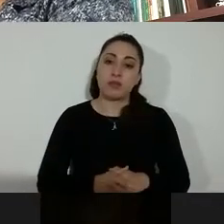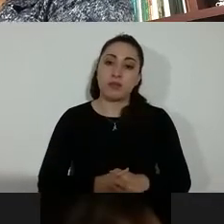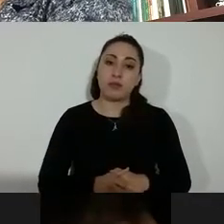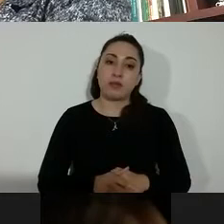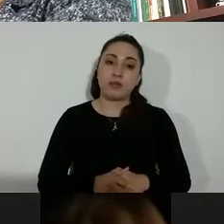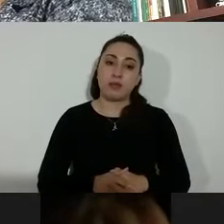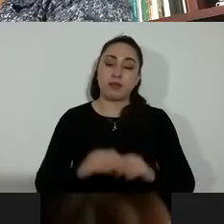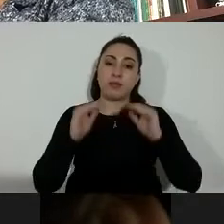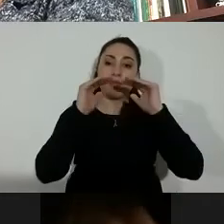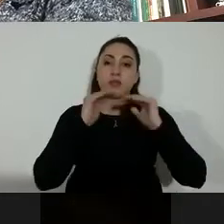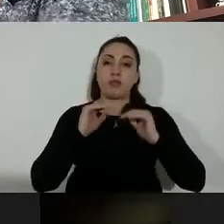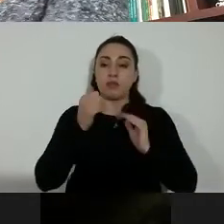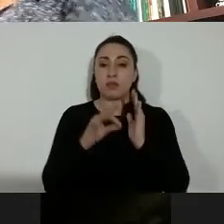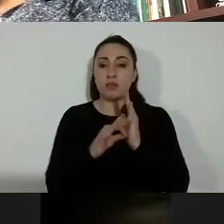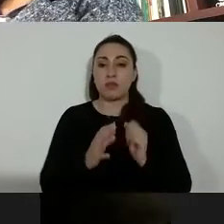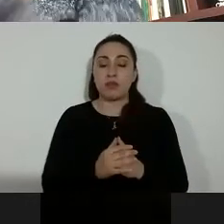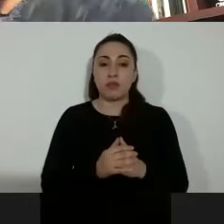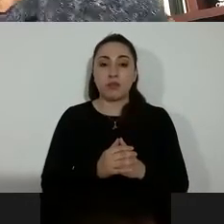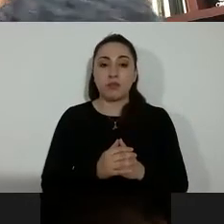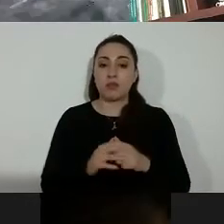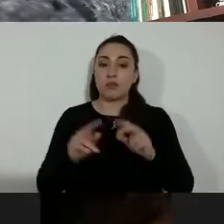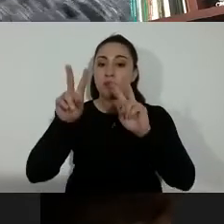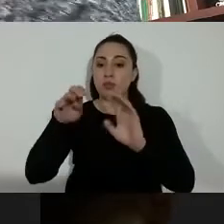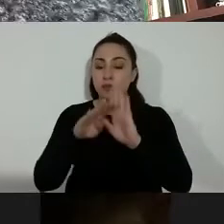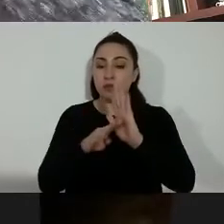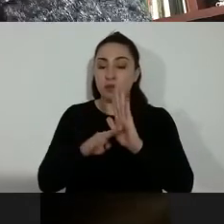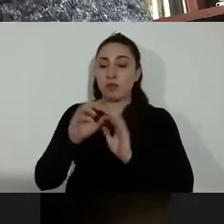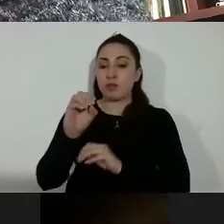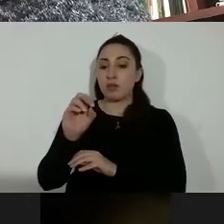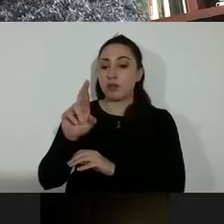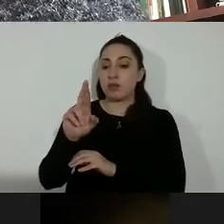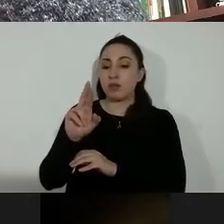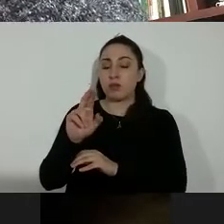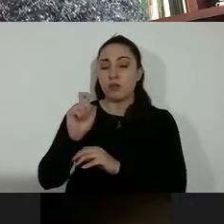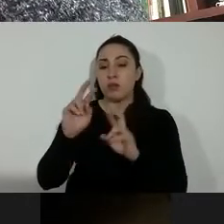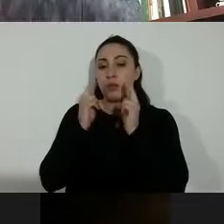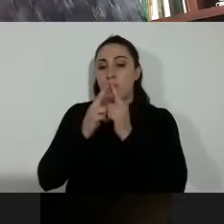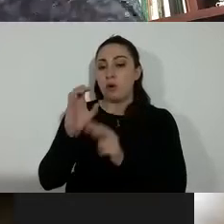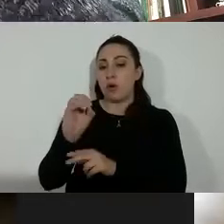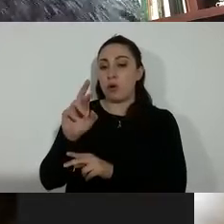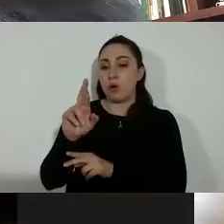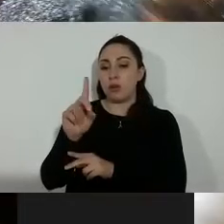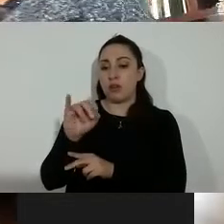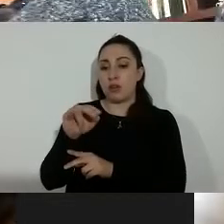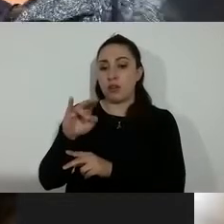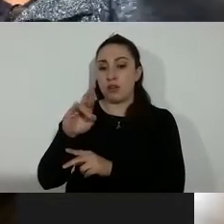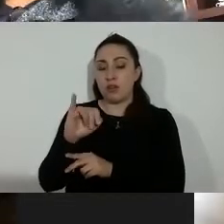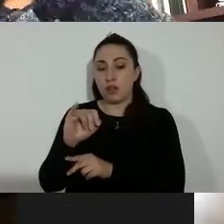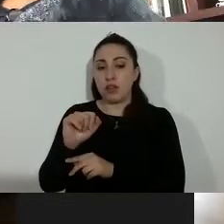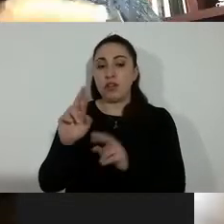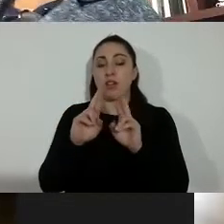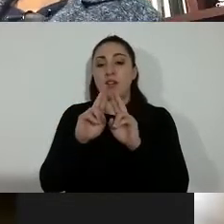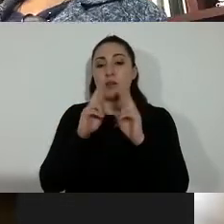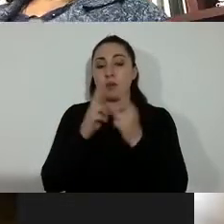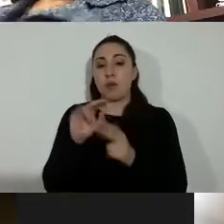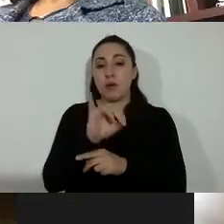El siguiente punto es relativo a la sesión ordinaria del día jueves 18 de noviembre del año en curso,